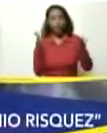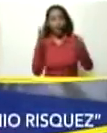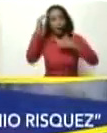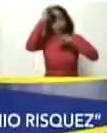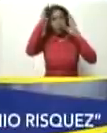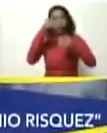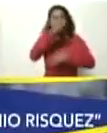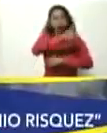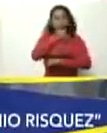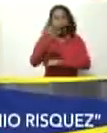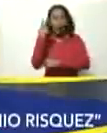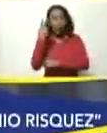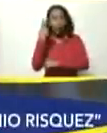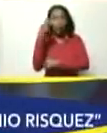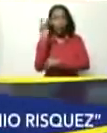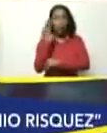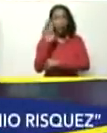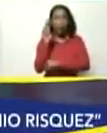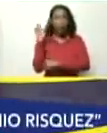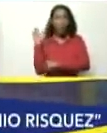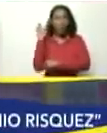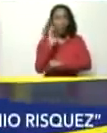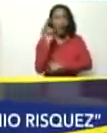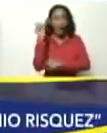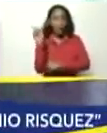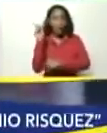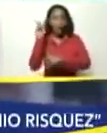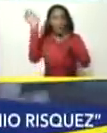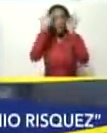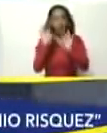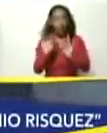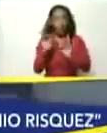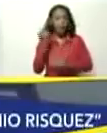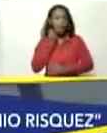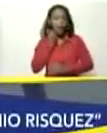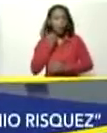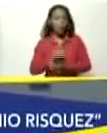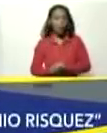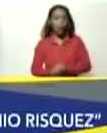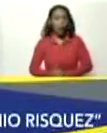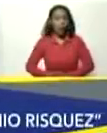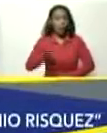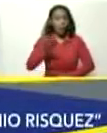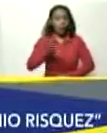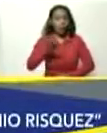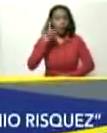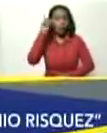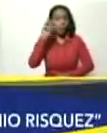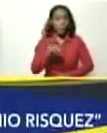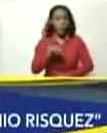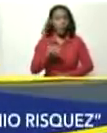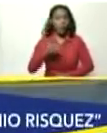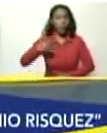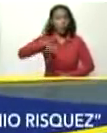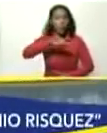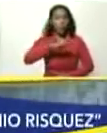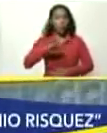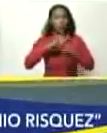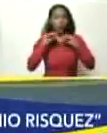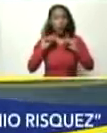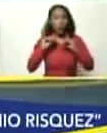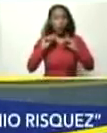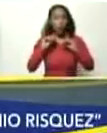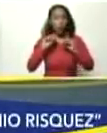a cada uno de los usuarios que vinieran por este tipo de patología. Importante también, tenemos toda la adecuación de